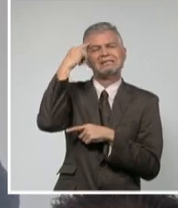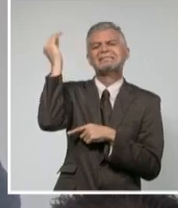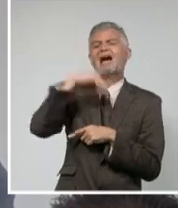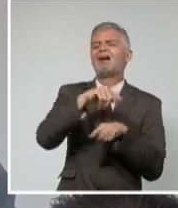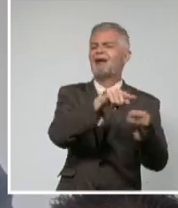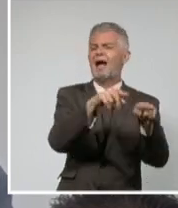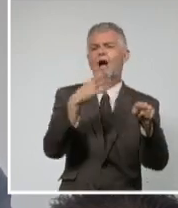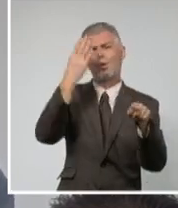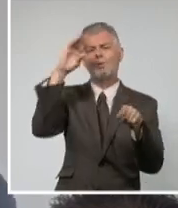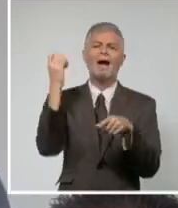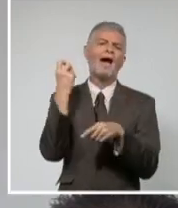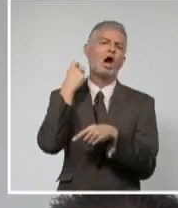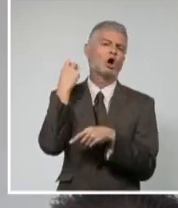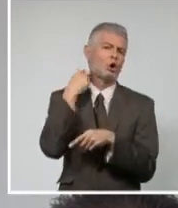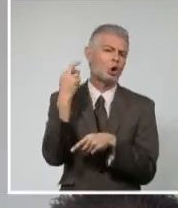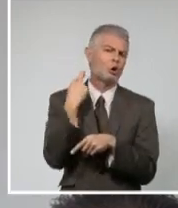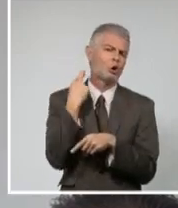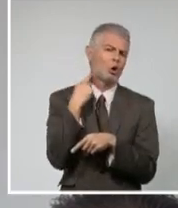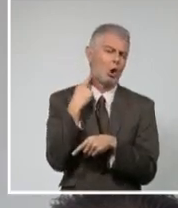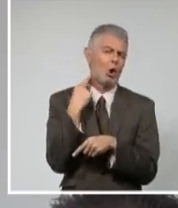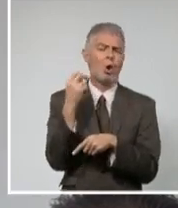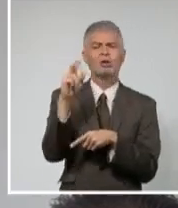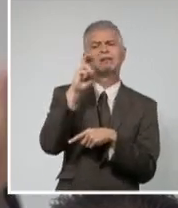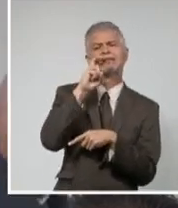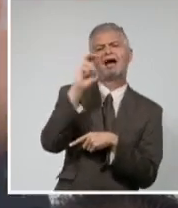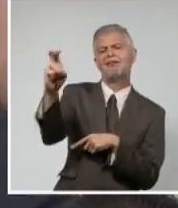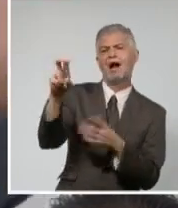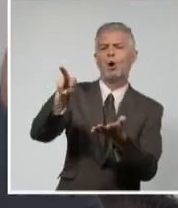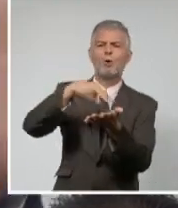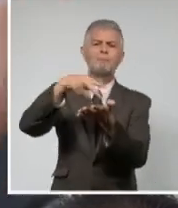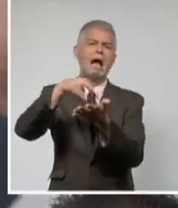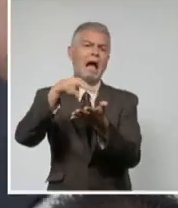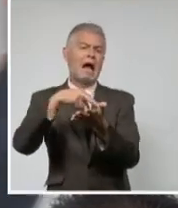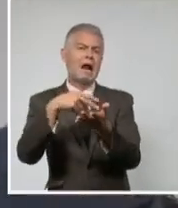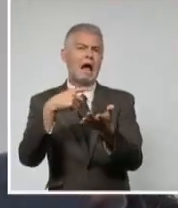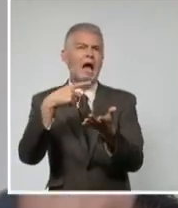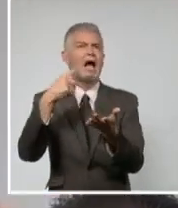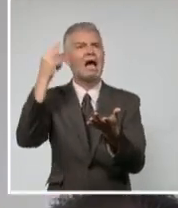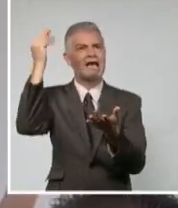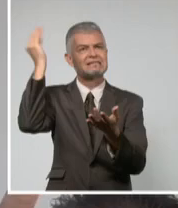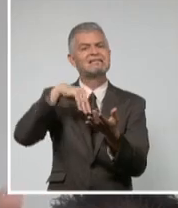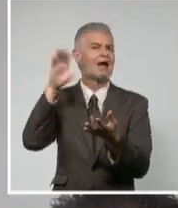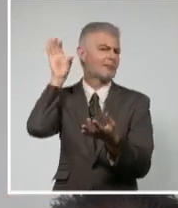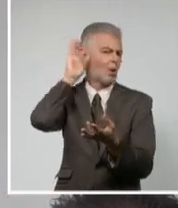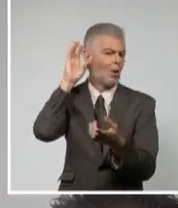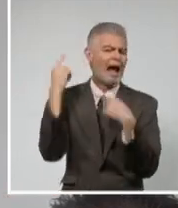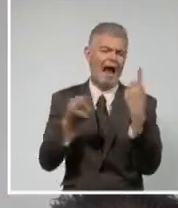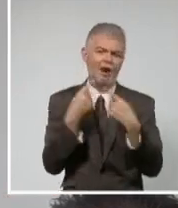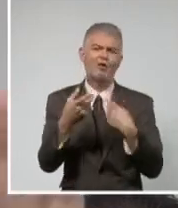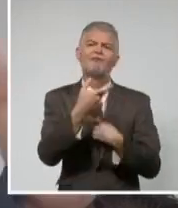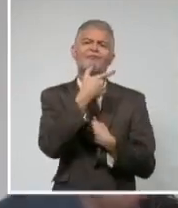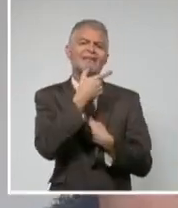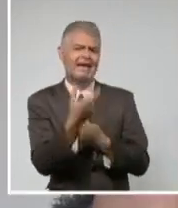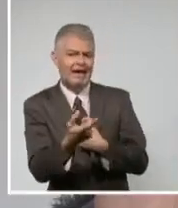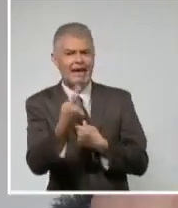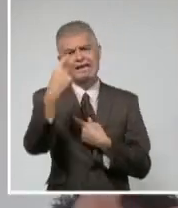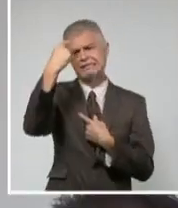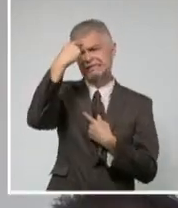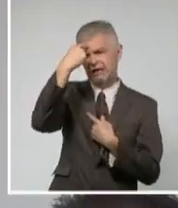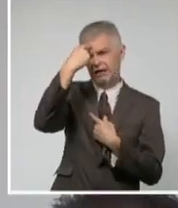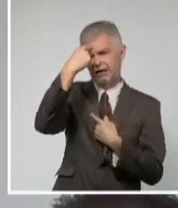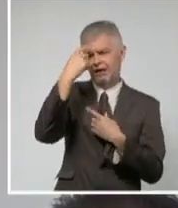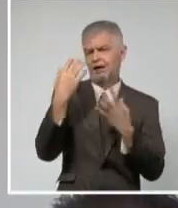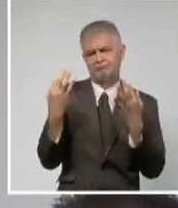el ron, el tabaco, el baile, y quizás, bueno, si habían escuchado, por supuesto, el nombre de Fidel Castro, de Néstor Che Guevara, es